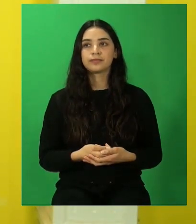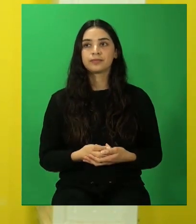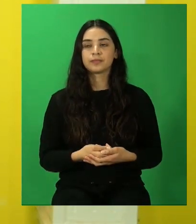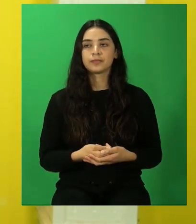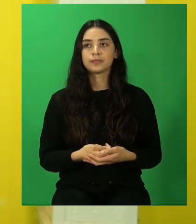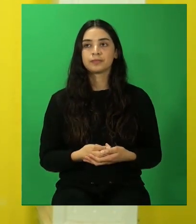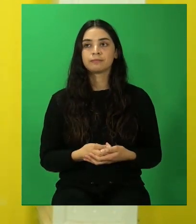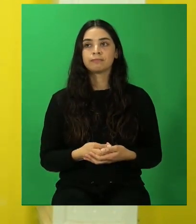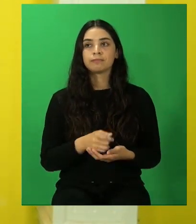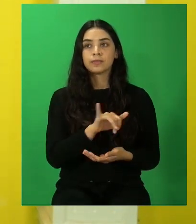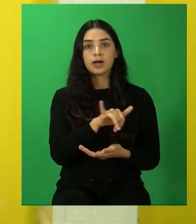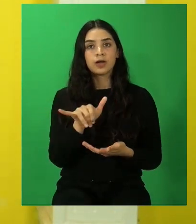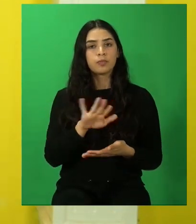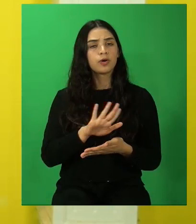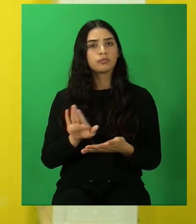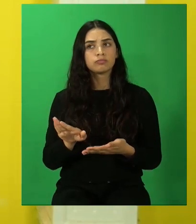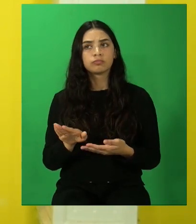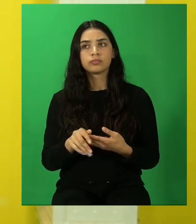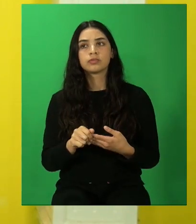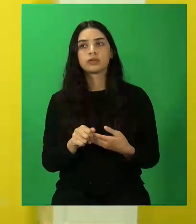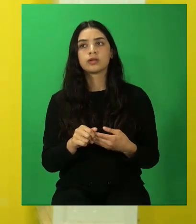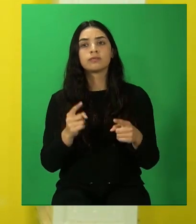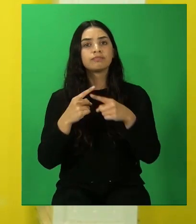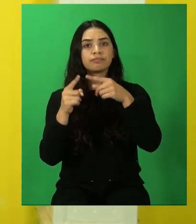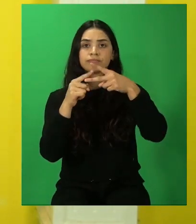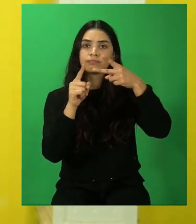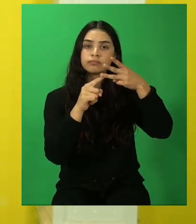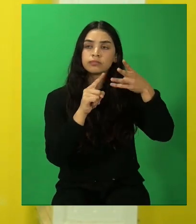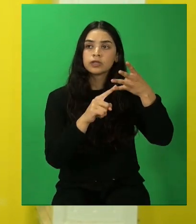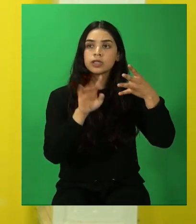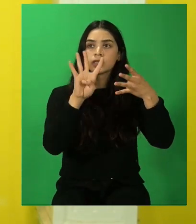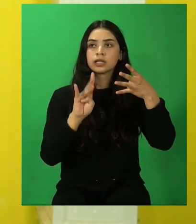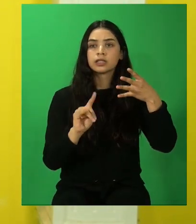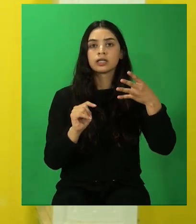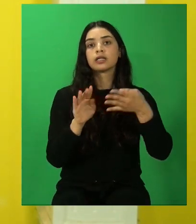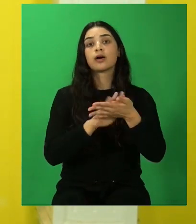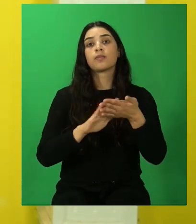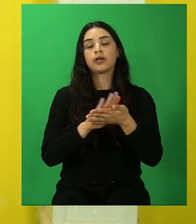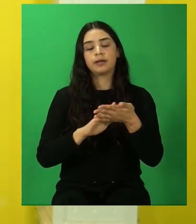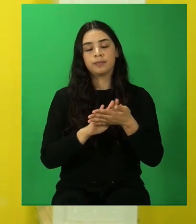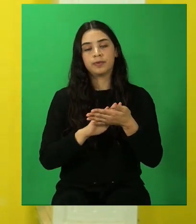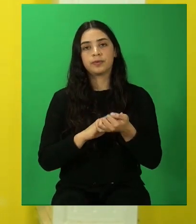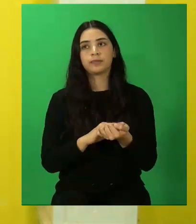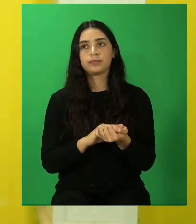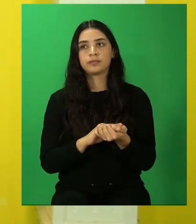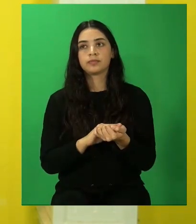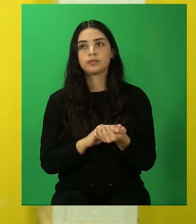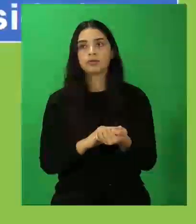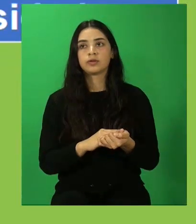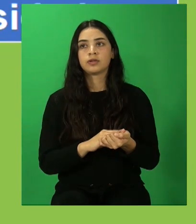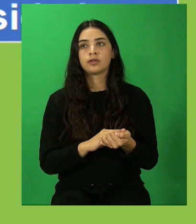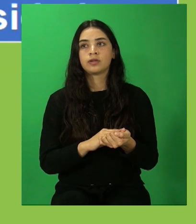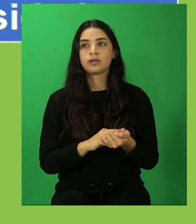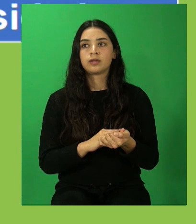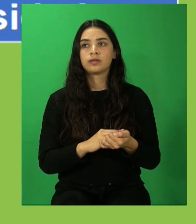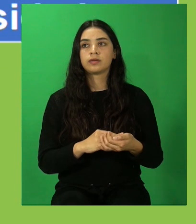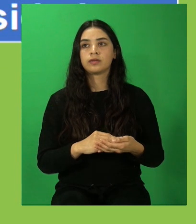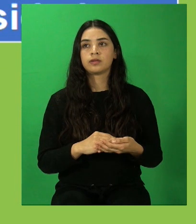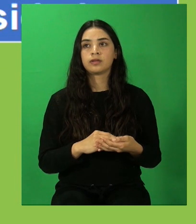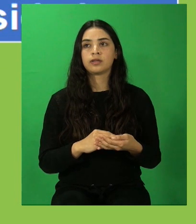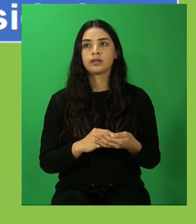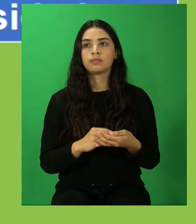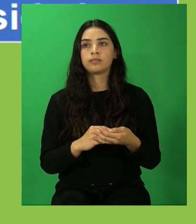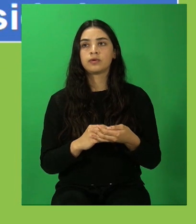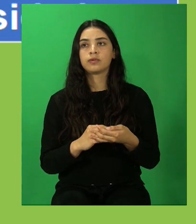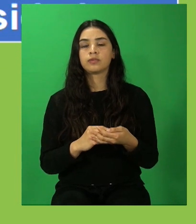Vamos a pasar a la siguiente. Otros tipos de bienes son según la naturaleza. No satisfacen las necesidades directamente,